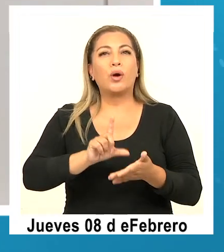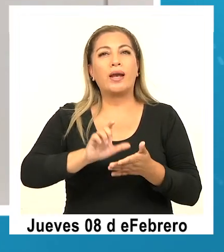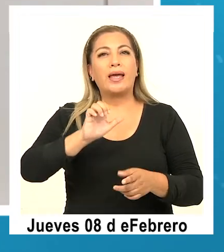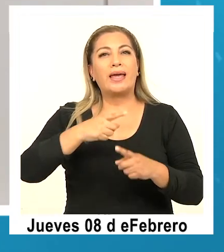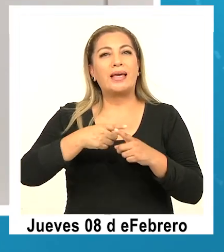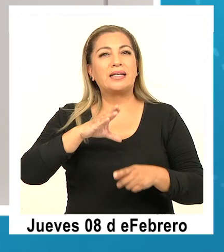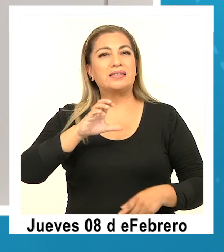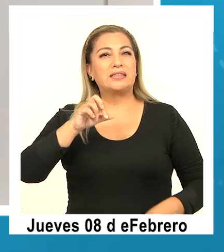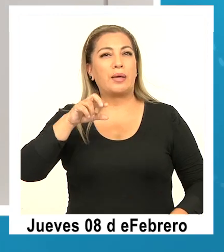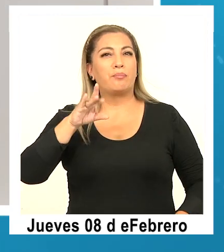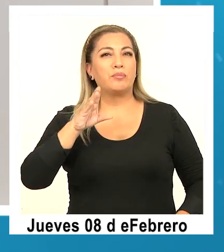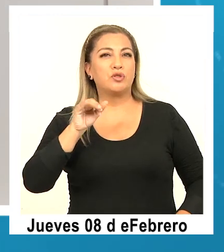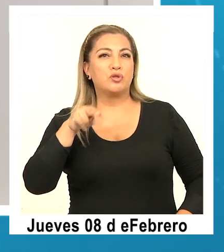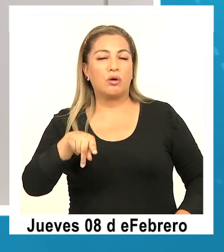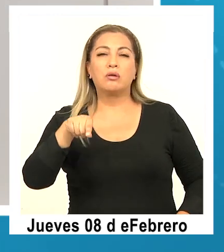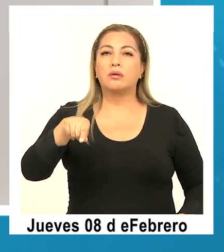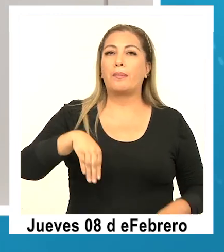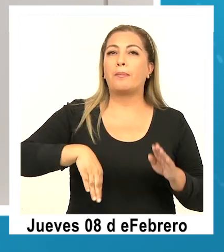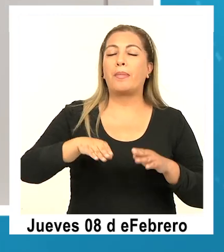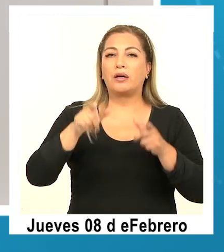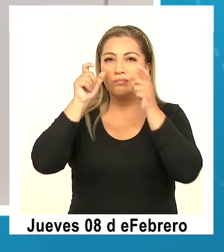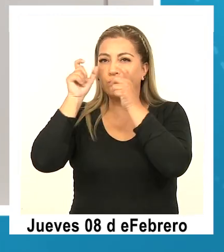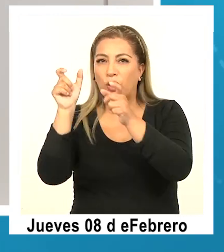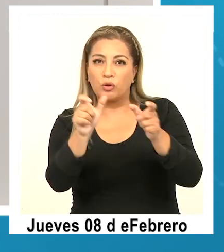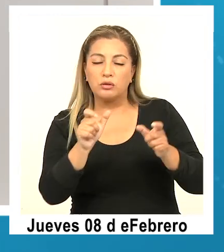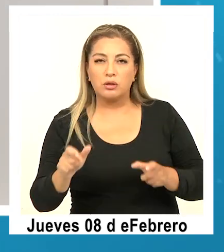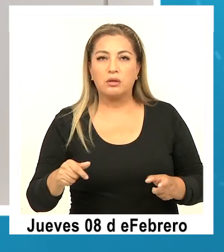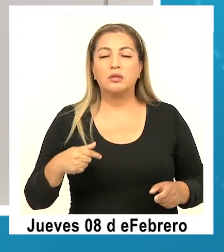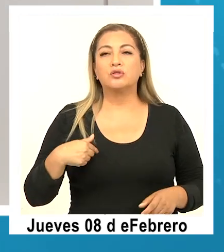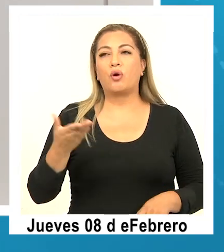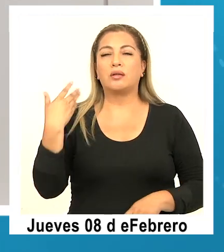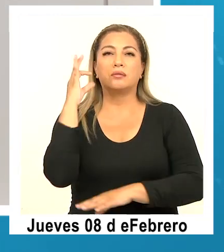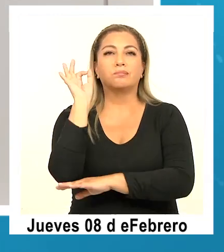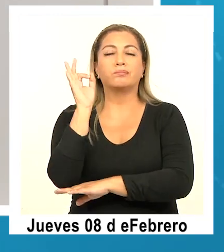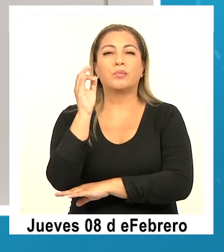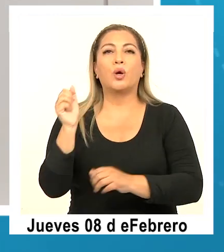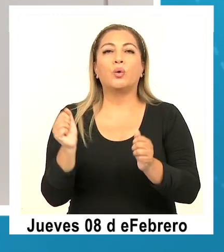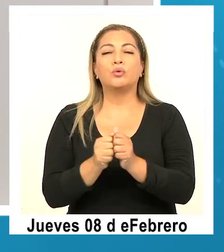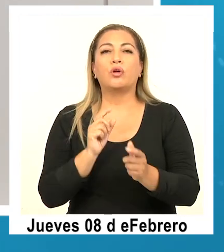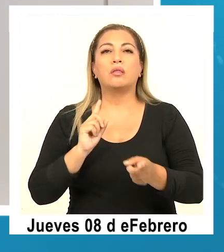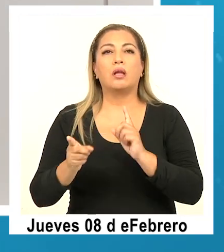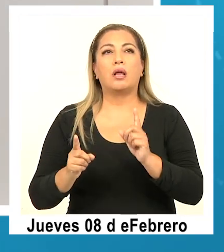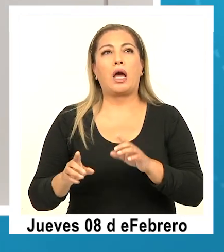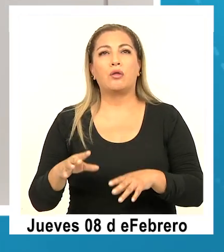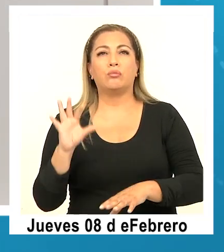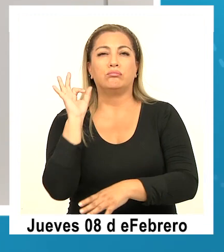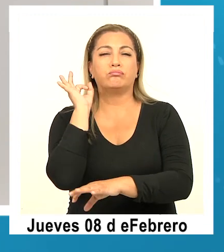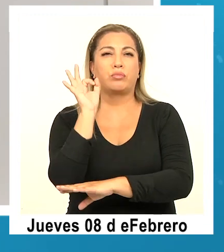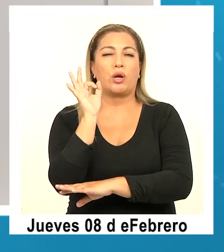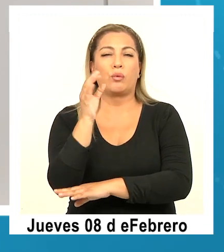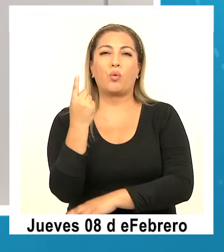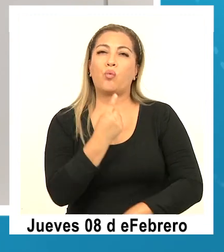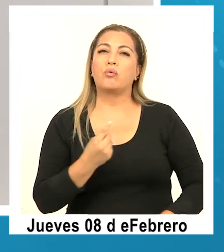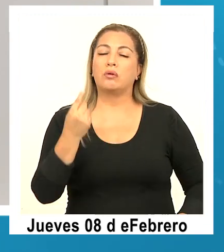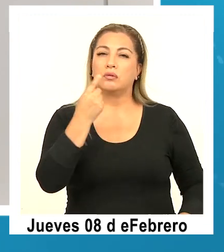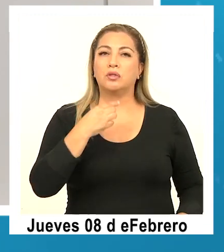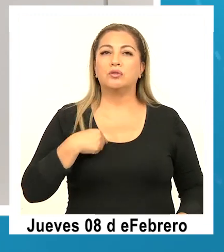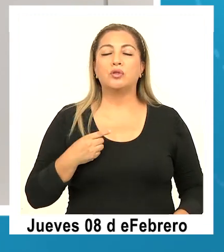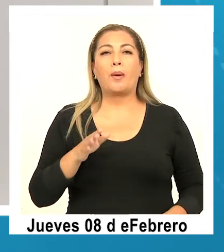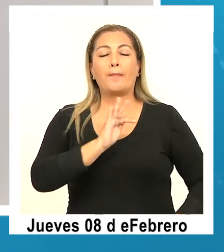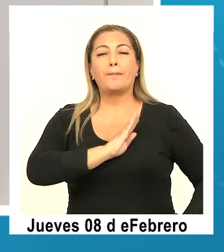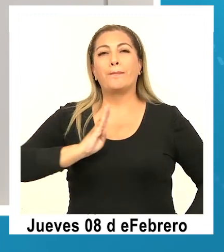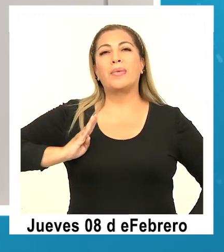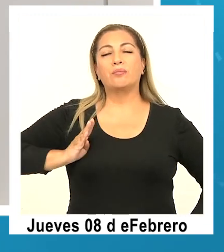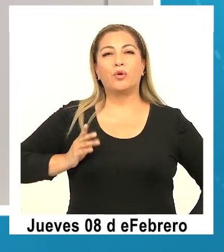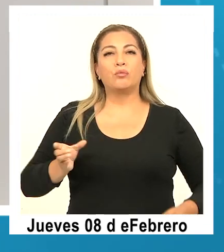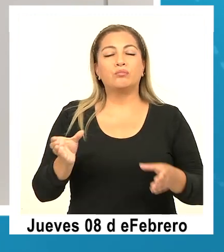zona, hay mayores patrullajes. Claro, yo estuve reunida con el delegado el otro día más de 1 hora. Yo soy miembro de la Comisión de Seguridad del